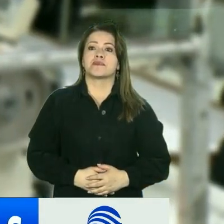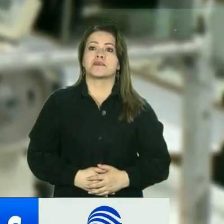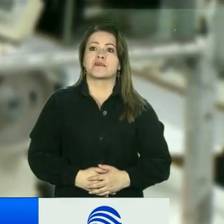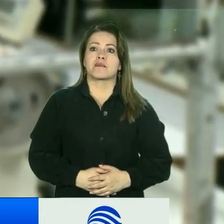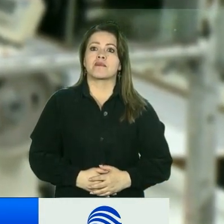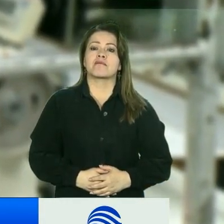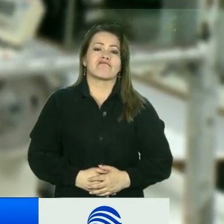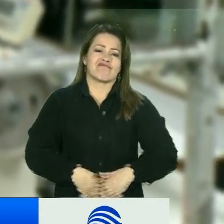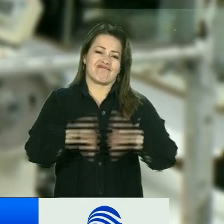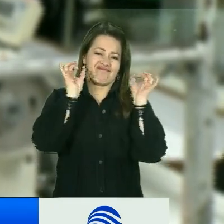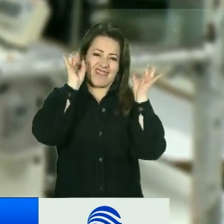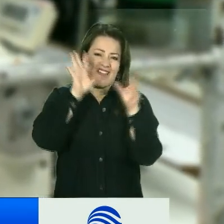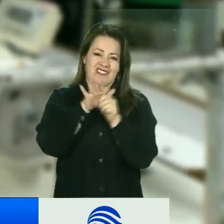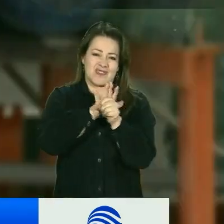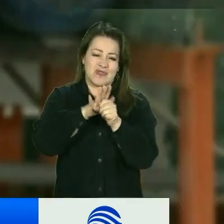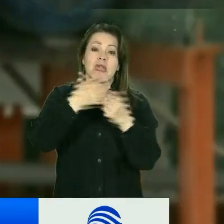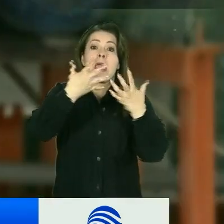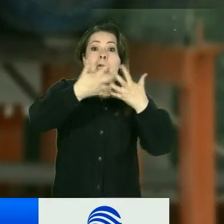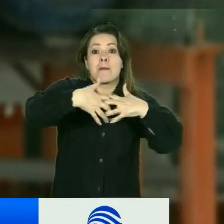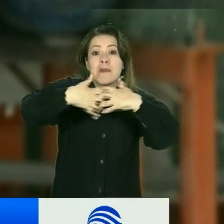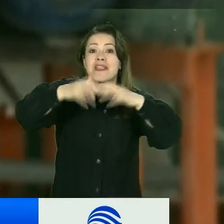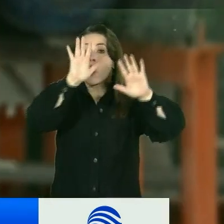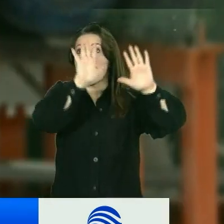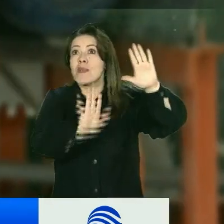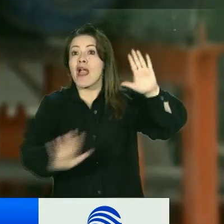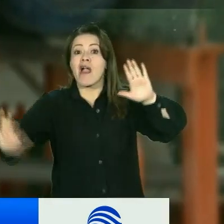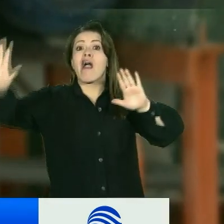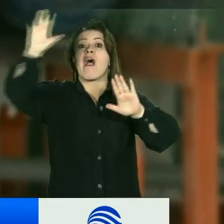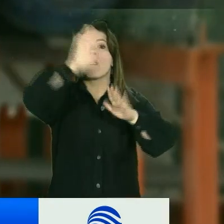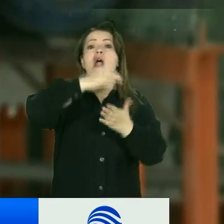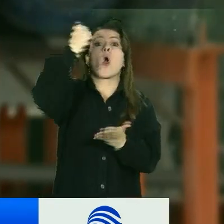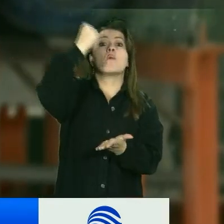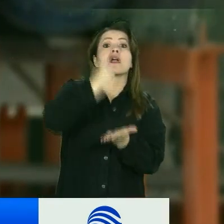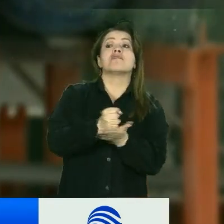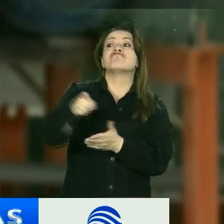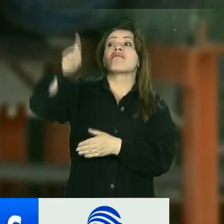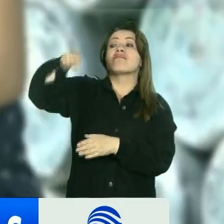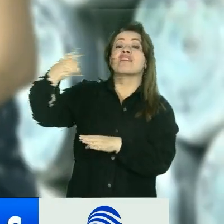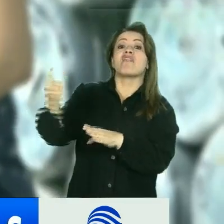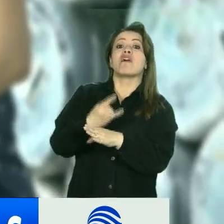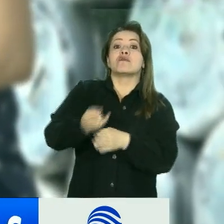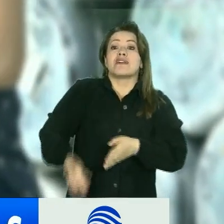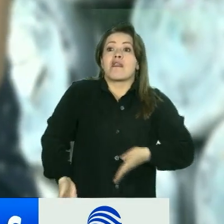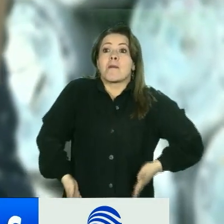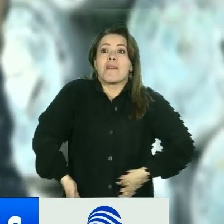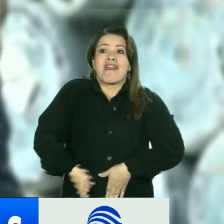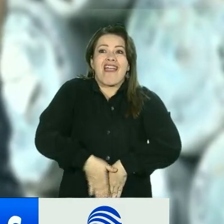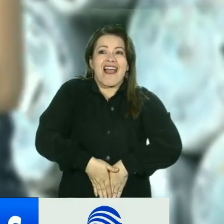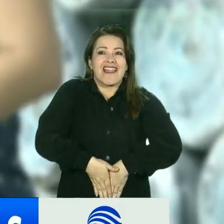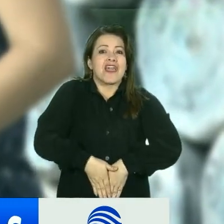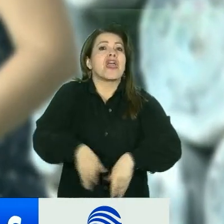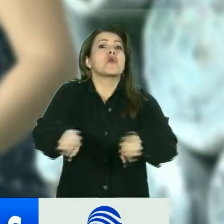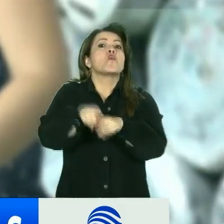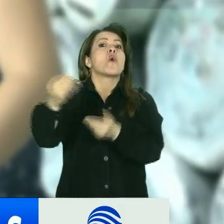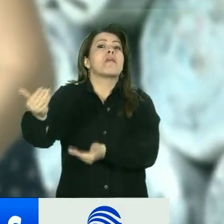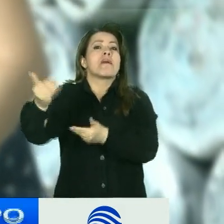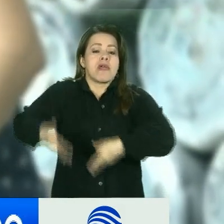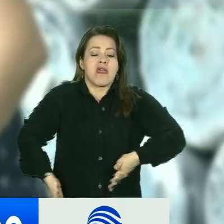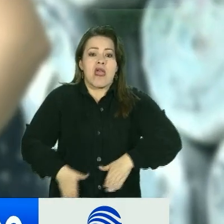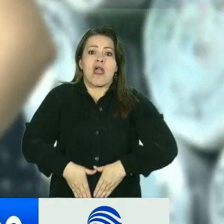Algo insólito. Hay empresas en Colombia que obligan a sus trabajadoras a usar pañales desechables para que no pierdan tiempo de ir al